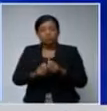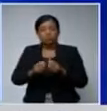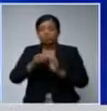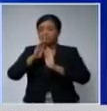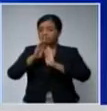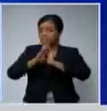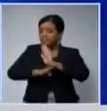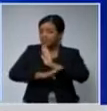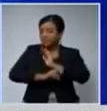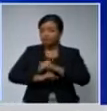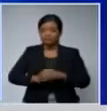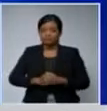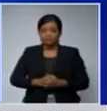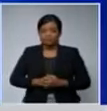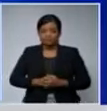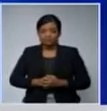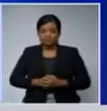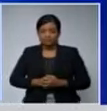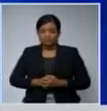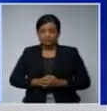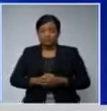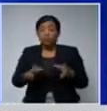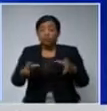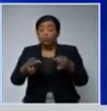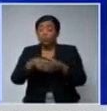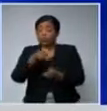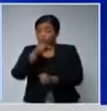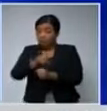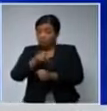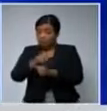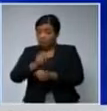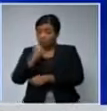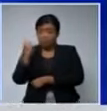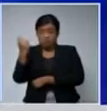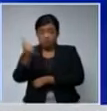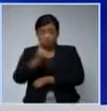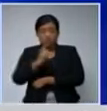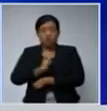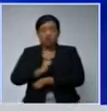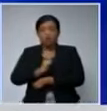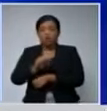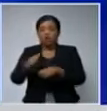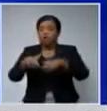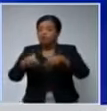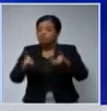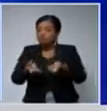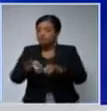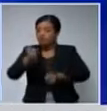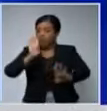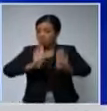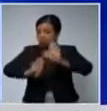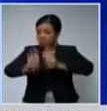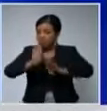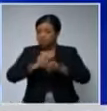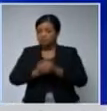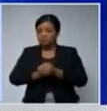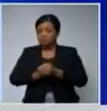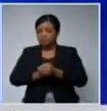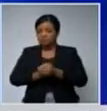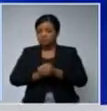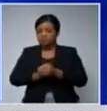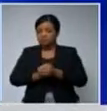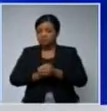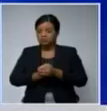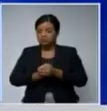adoptan por el Grupo Nacional de Defensa, por cada territorio, por